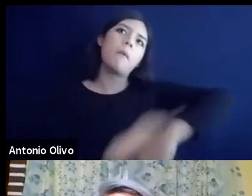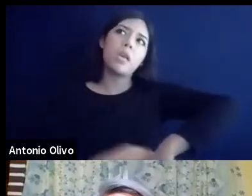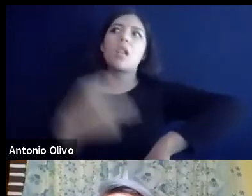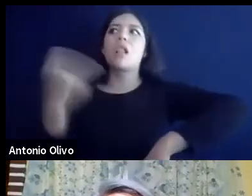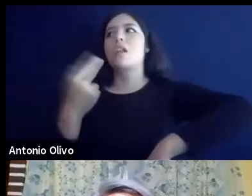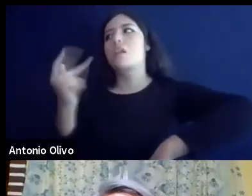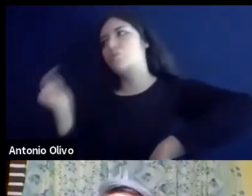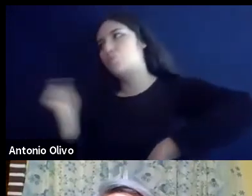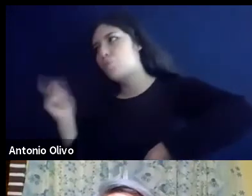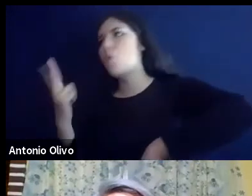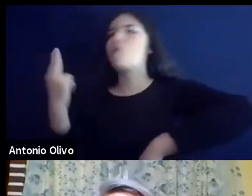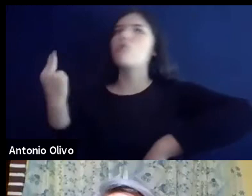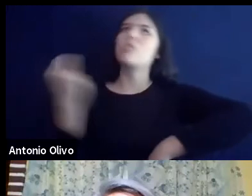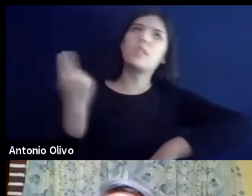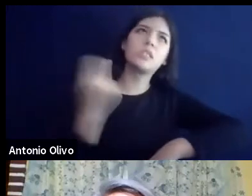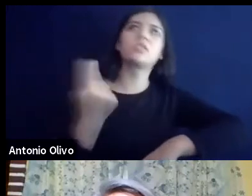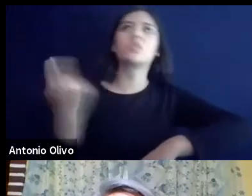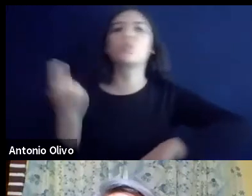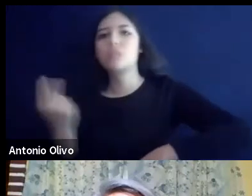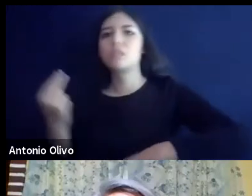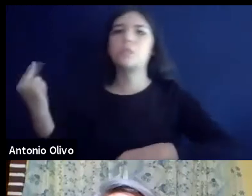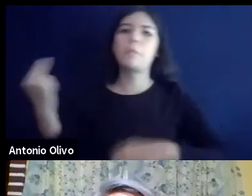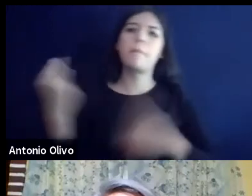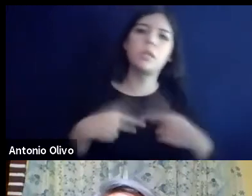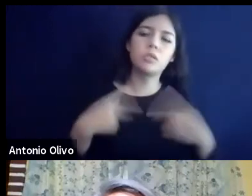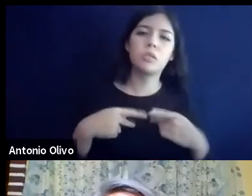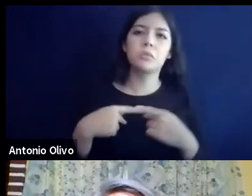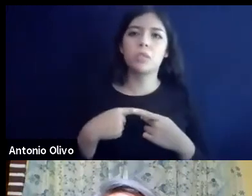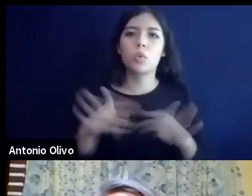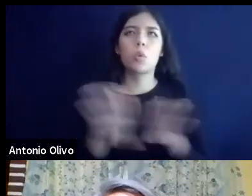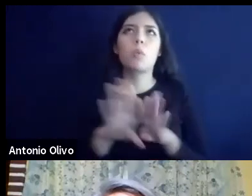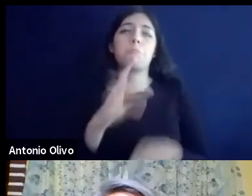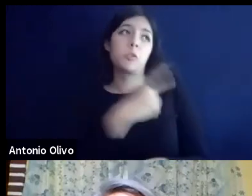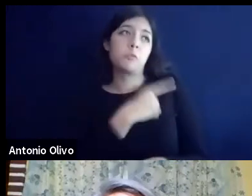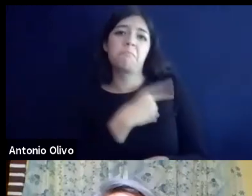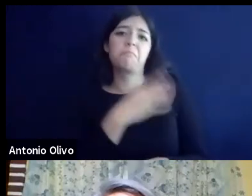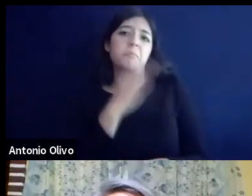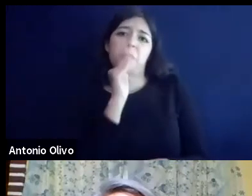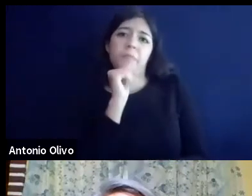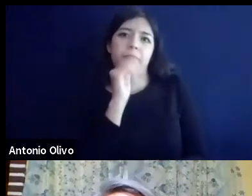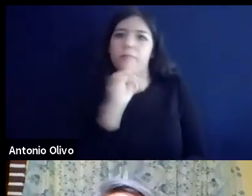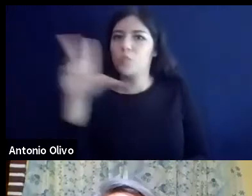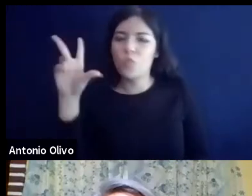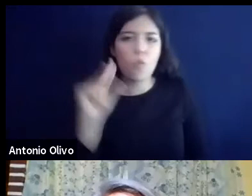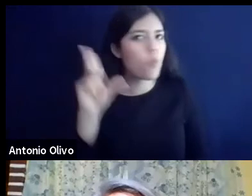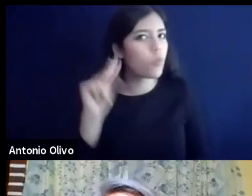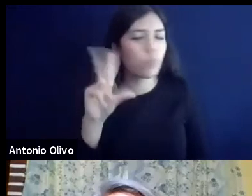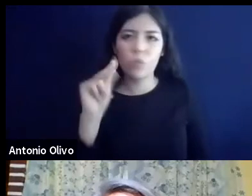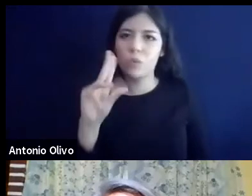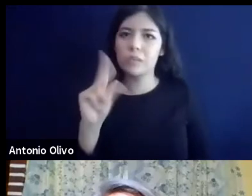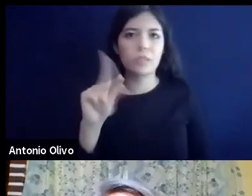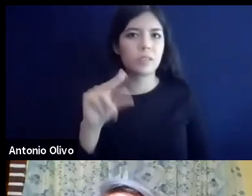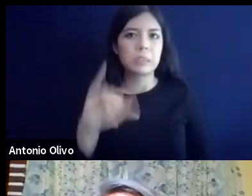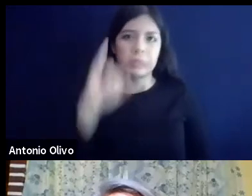y todas esas aristas y matices humanos, ¿sí? Porque al final de cuentas